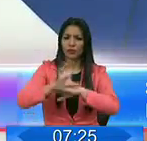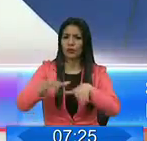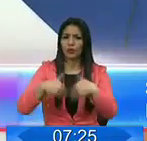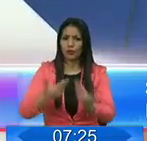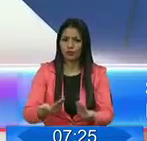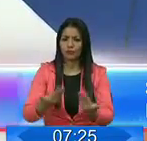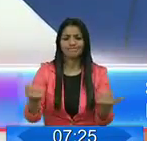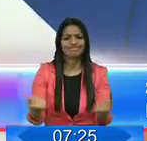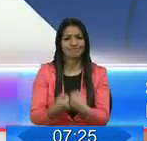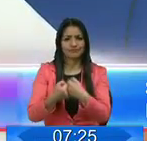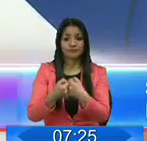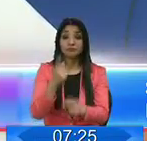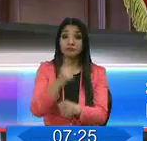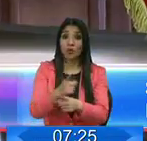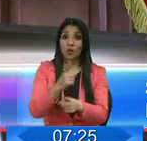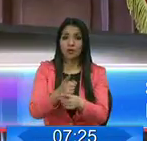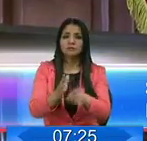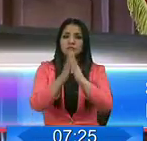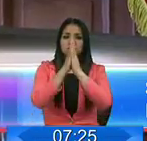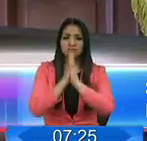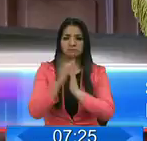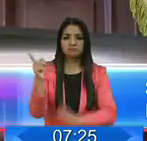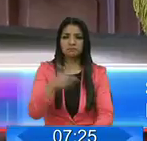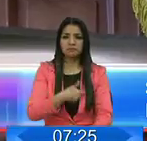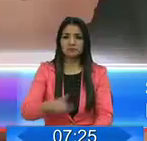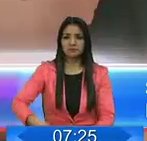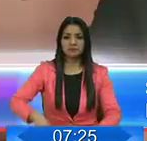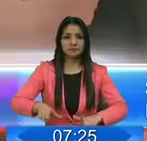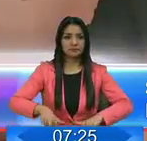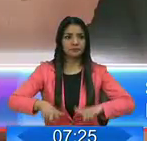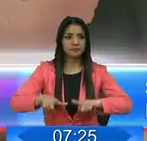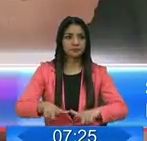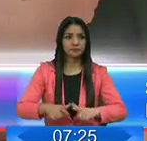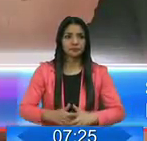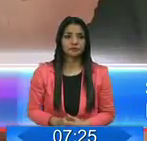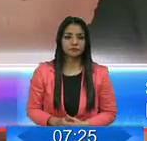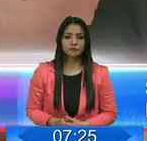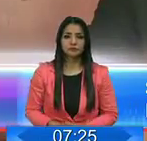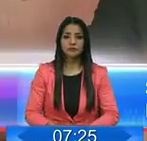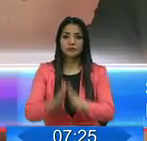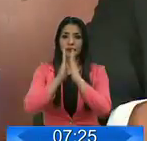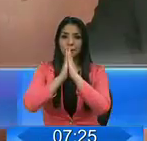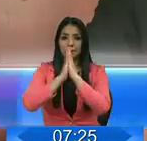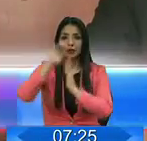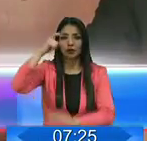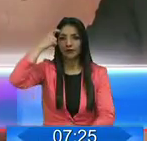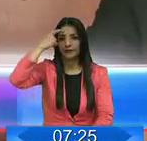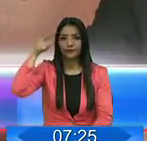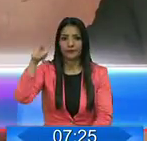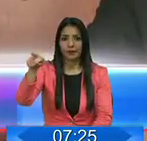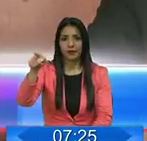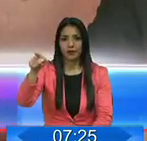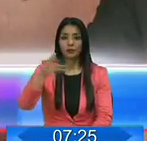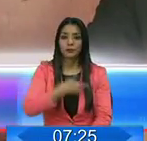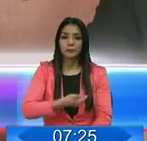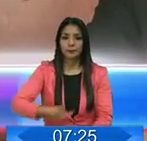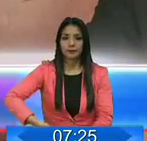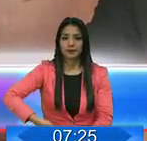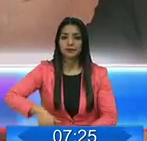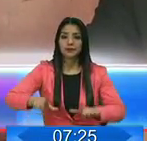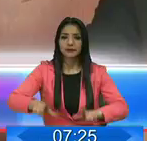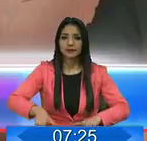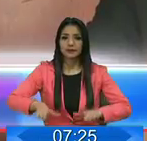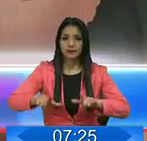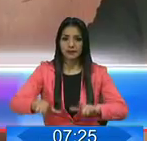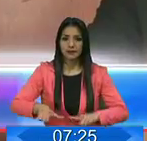esto finalizan haciendo un exhorto al presidente Moreno. Exhortar al gobierno nacional a través del señor presidente de la República del